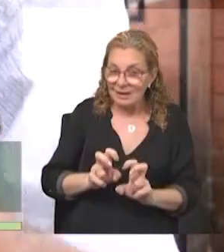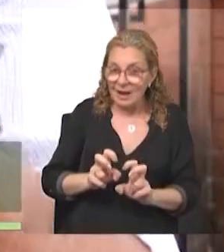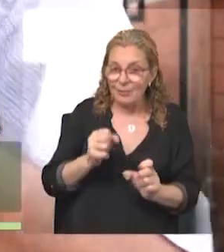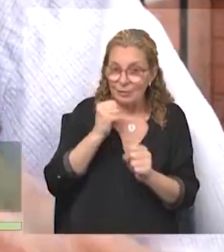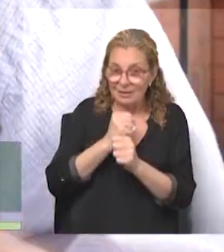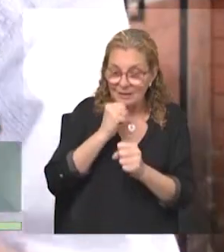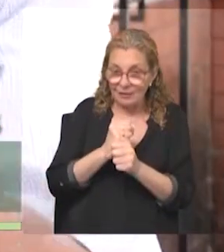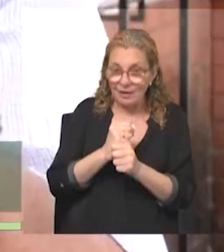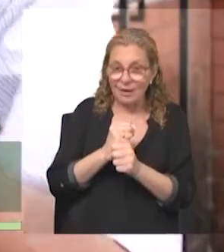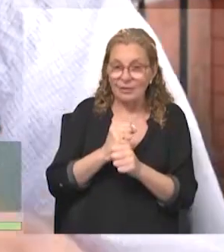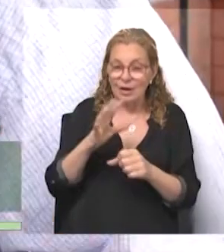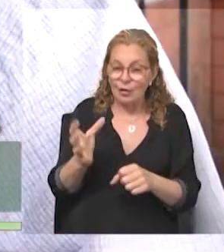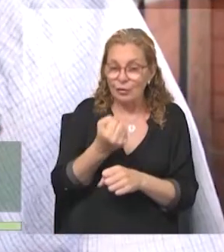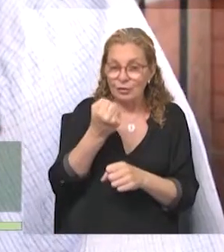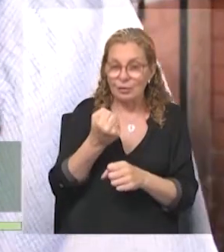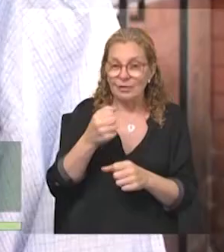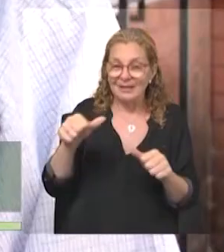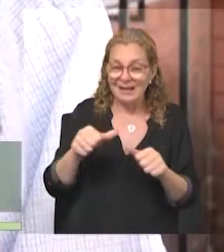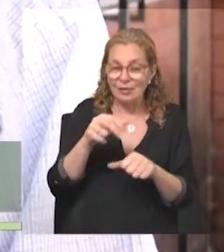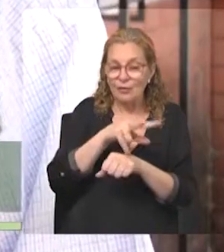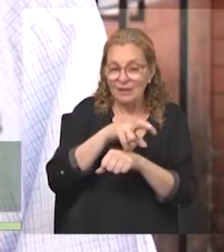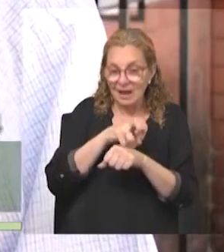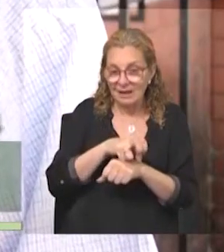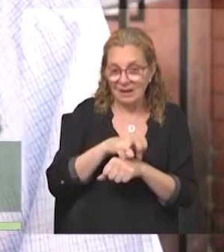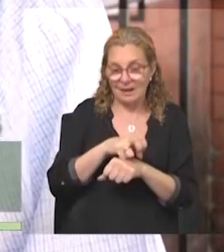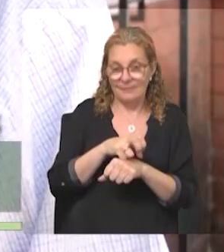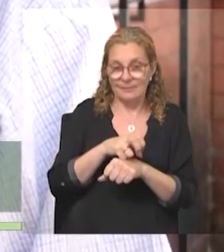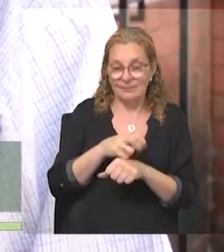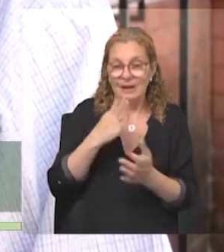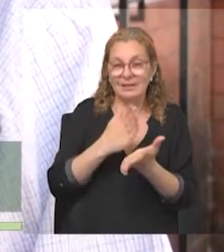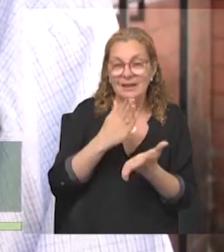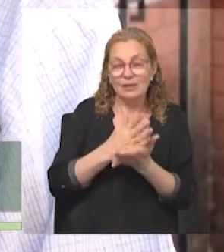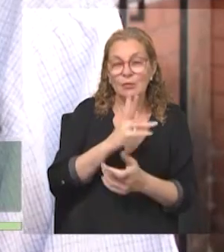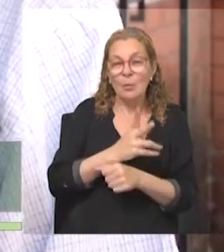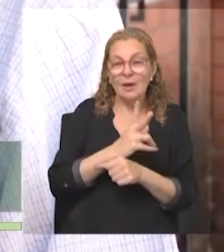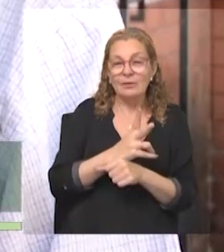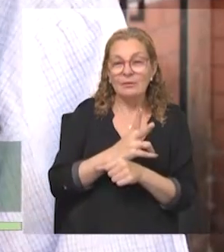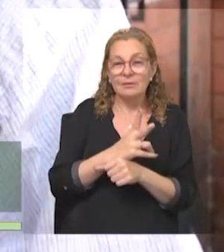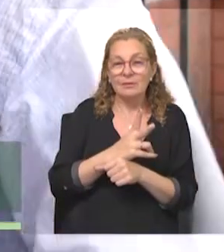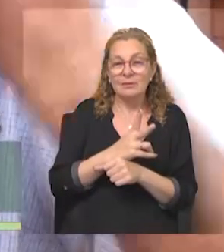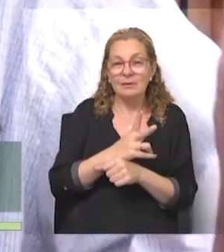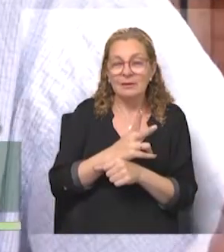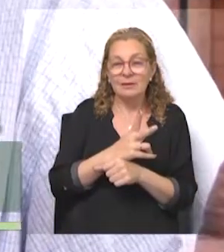trabajó se encontró se creó Fiscalía de de Derechos Humanos este en el gobierno